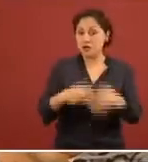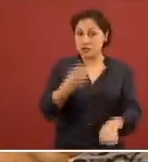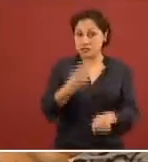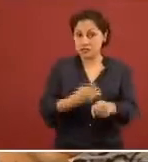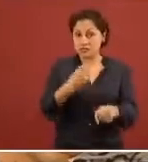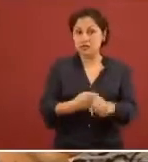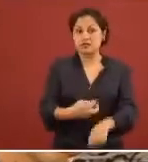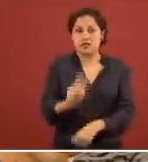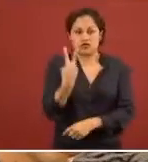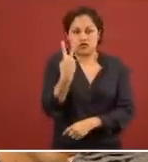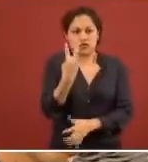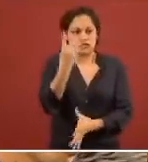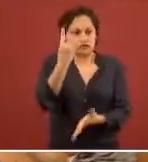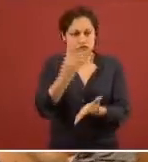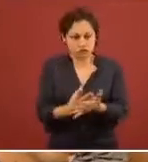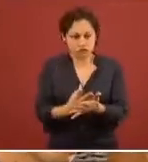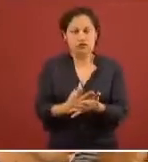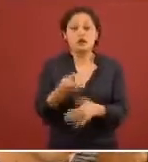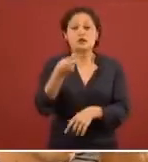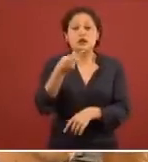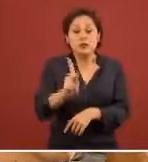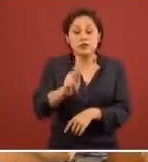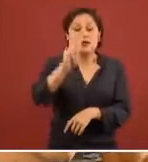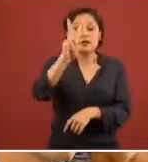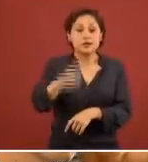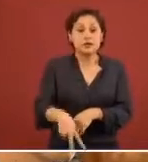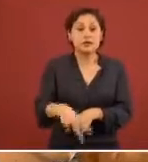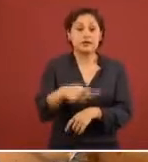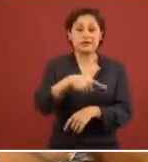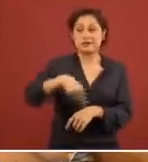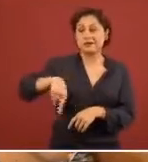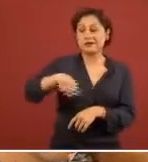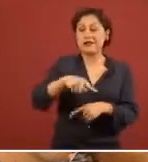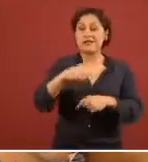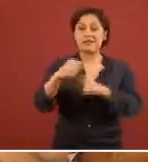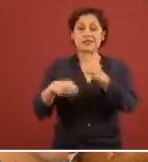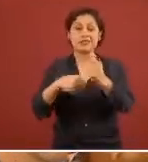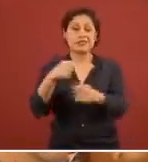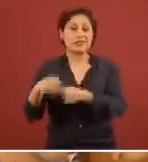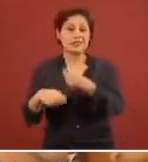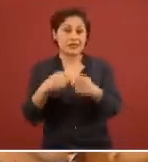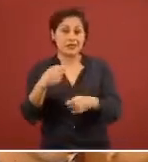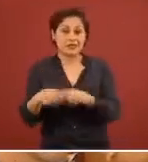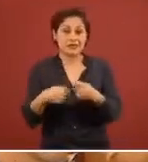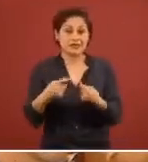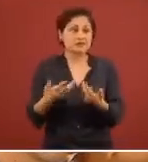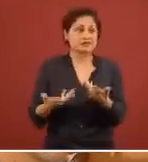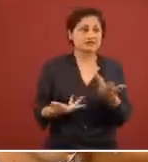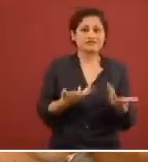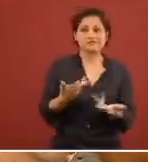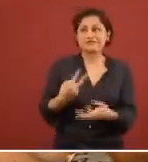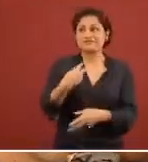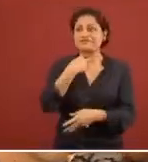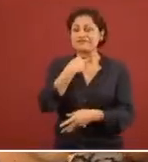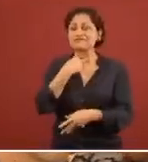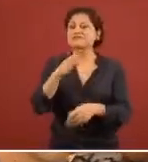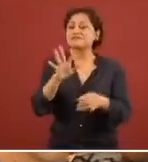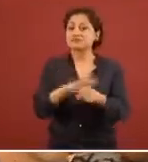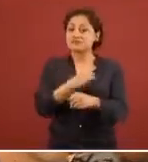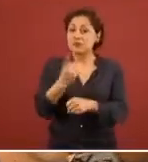poniendo en riesgo 800,000 tienditas, donde la cerveza forma casi el 40% de sus